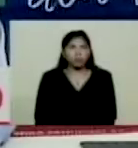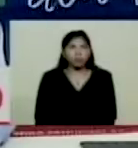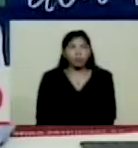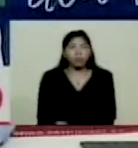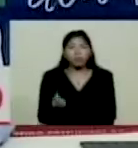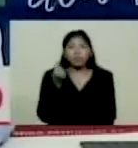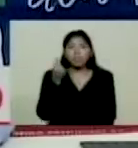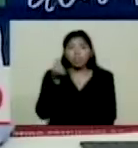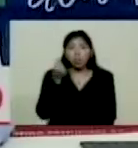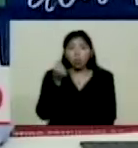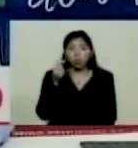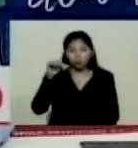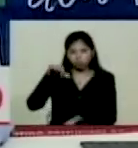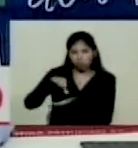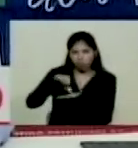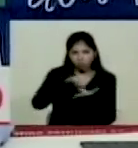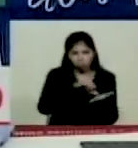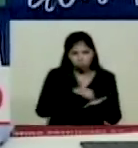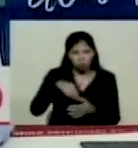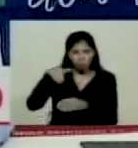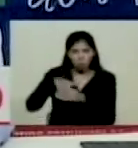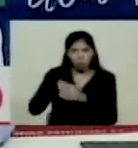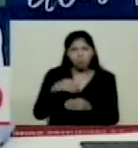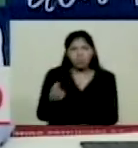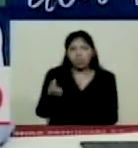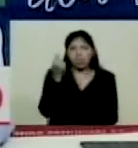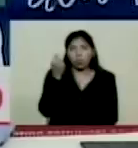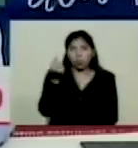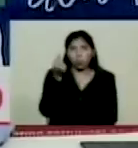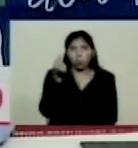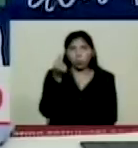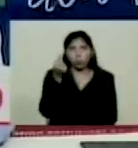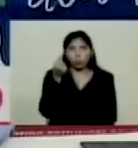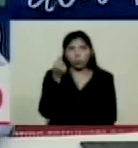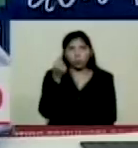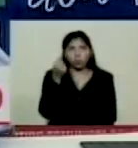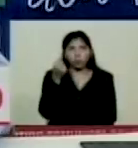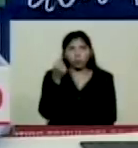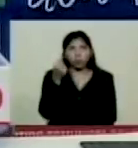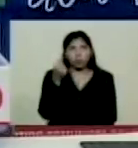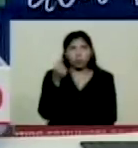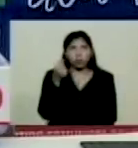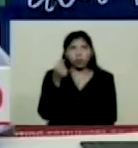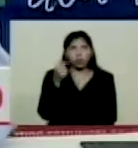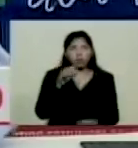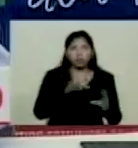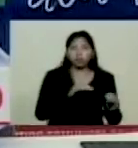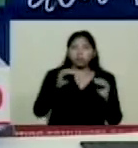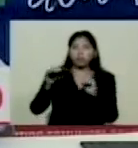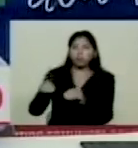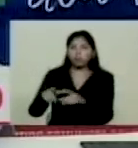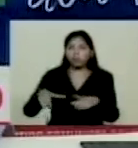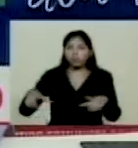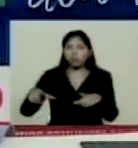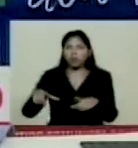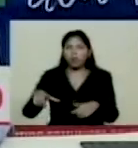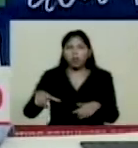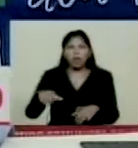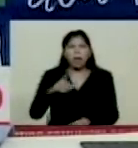Ninguno de los centros de votación, ni uno de los centros de votación que fueron reubicados, se reubicaron en un espacio mayor a